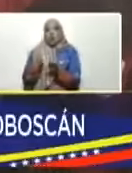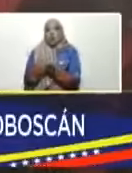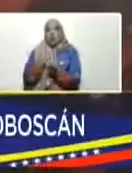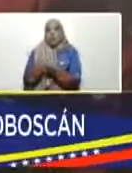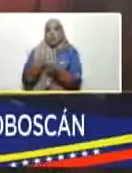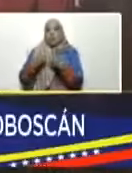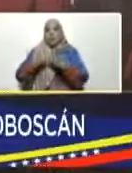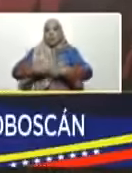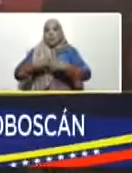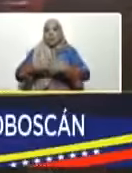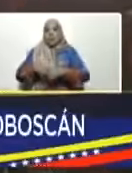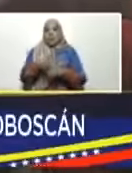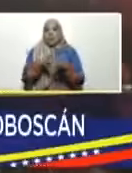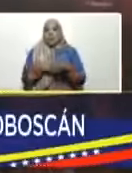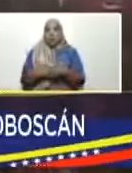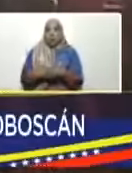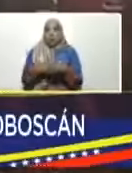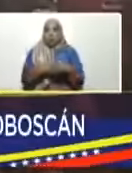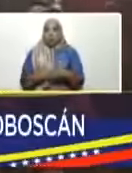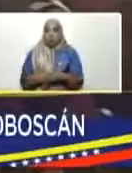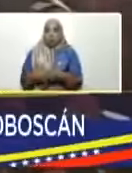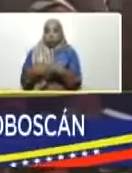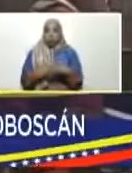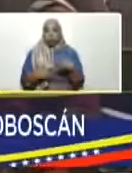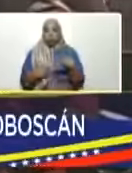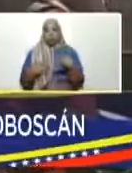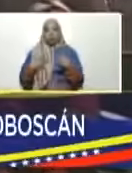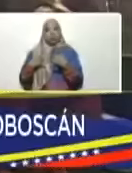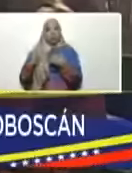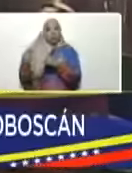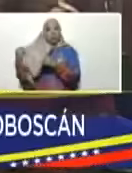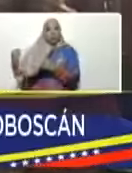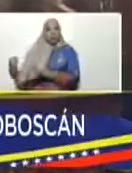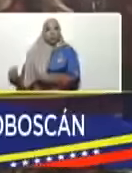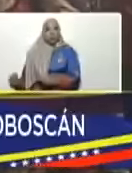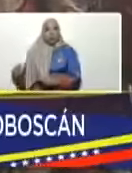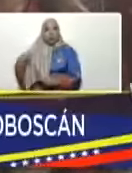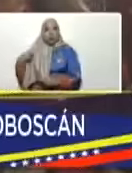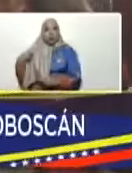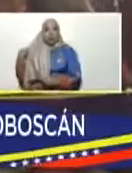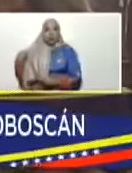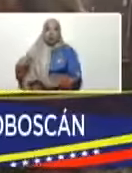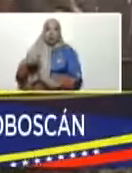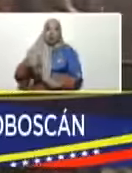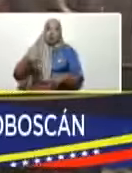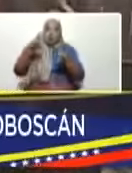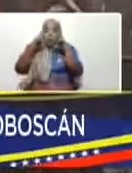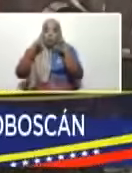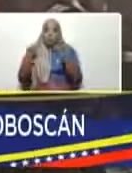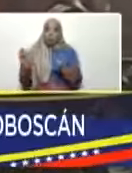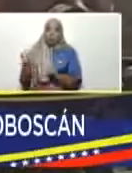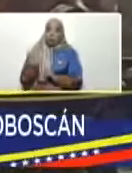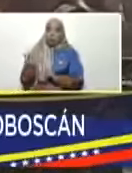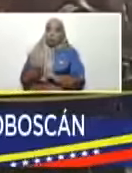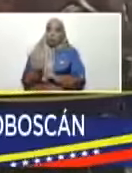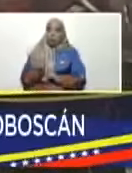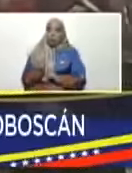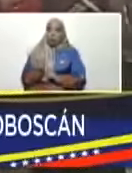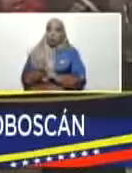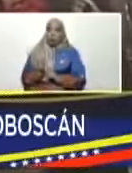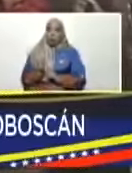empresa estadounidense? Tú que eres una profesional venezolana, adelante. Sí. Bueno, Primeramente,